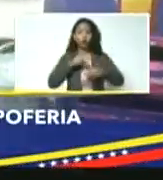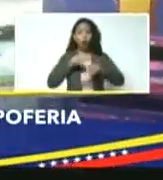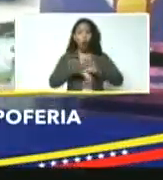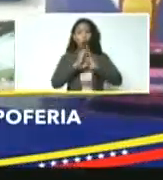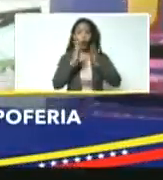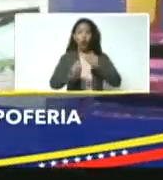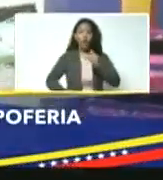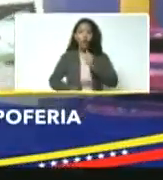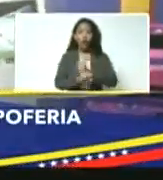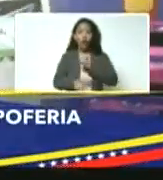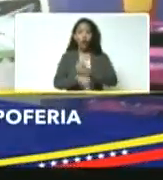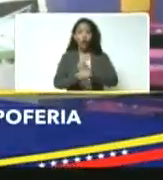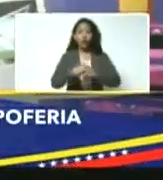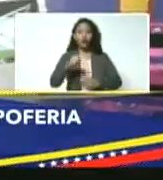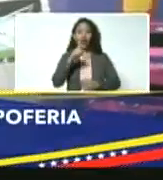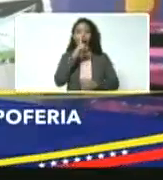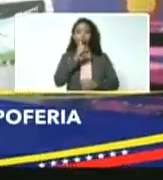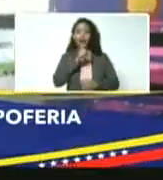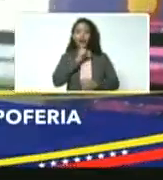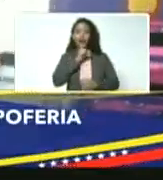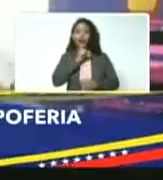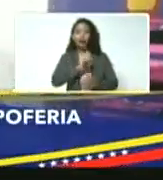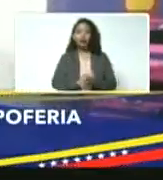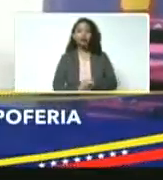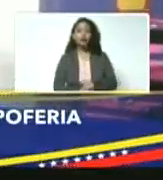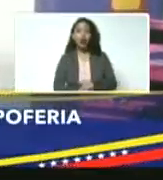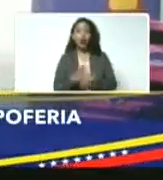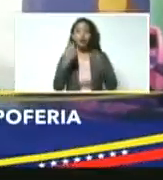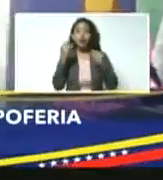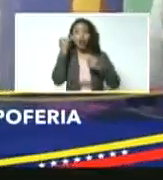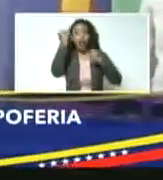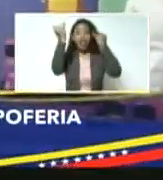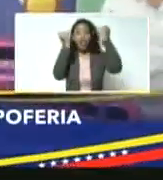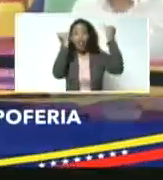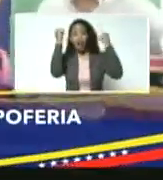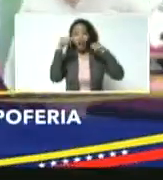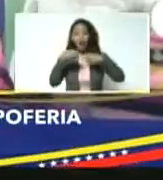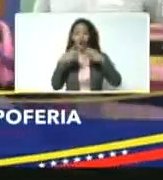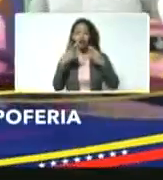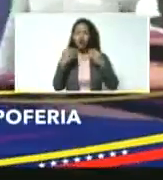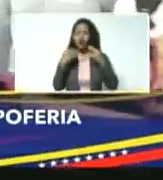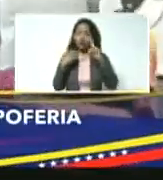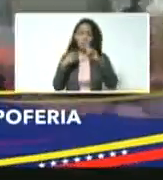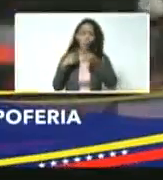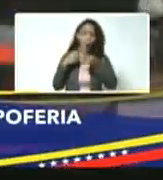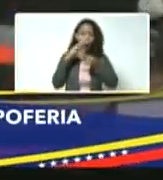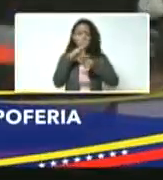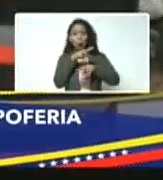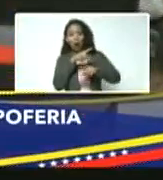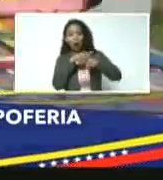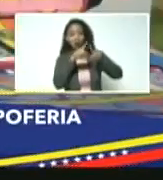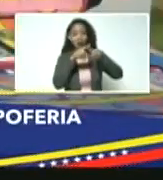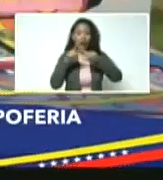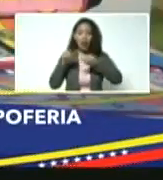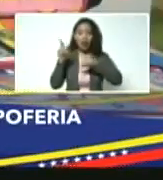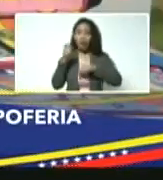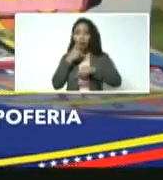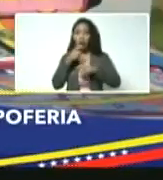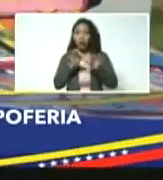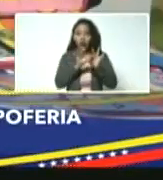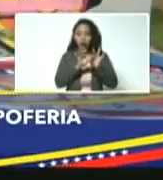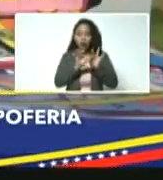Fútbol, ¿eh? Pura creatividad venezolana, presidente. Pura creatividad. Innovación. Aquí tienes, por ejemplo, mira, una